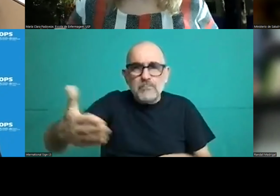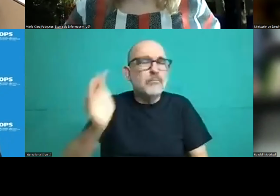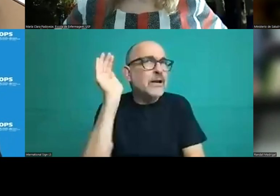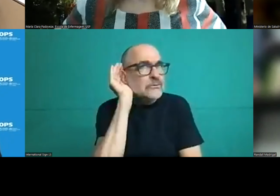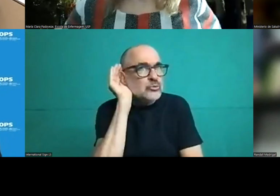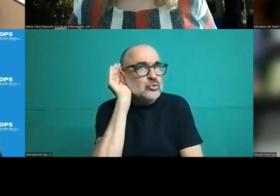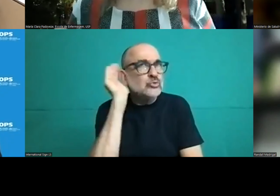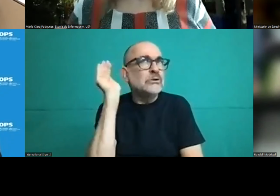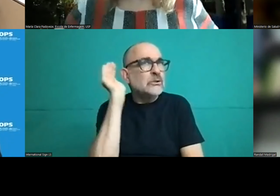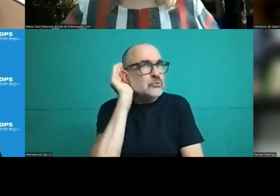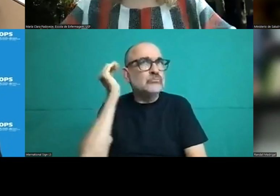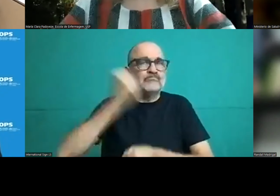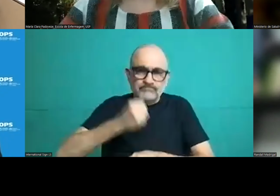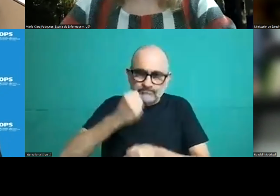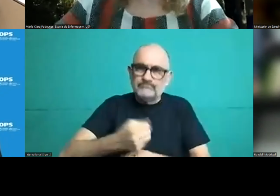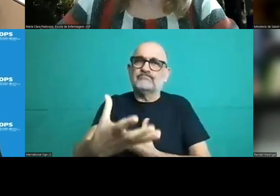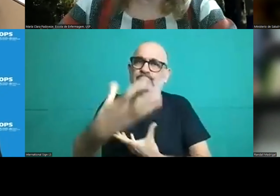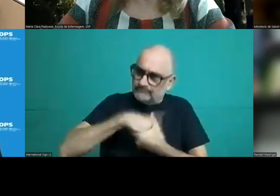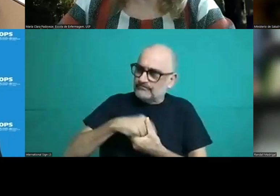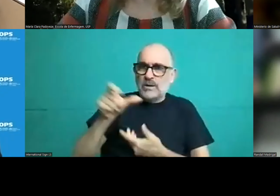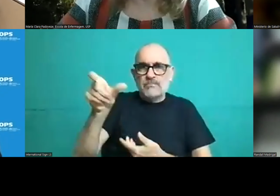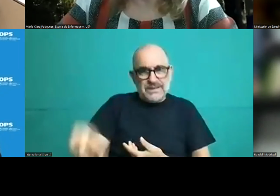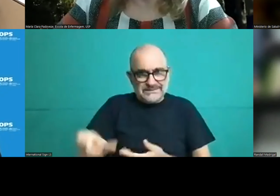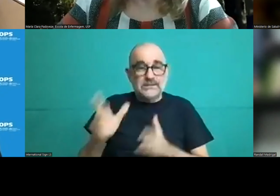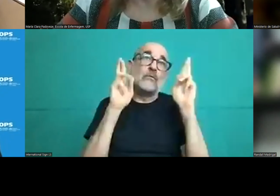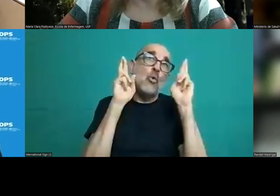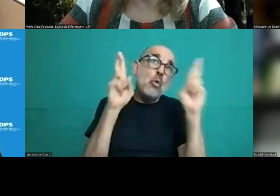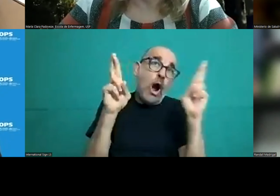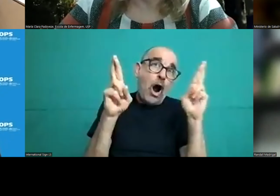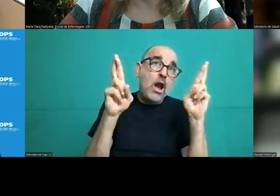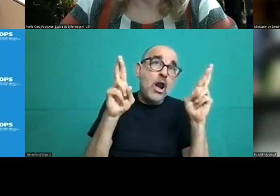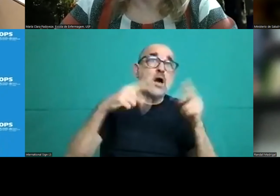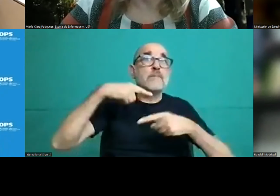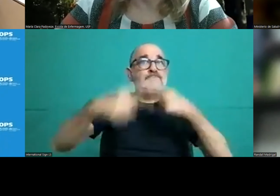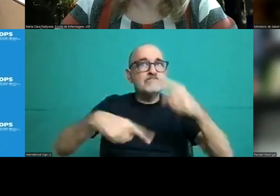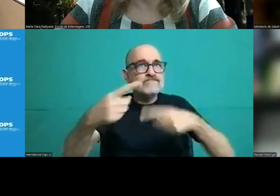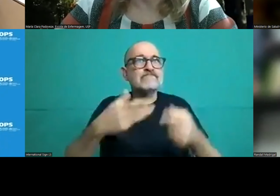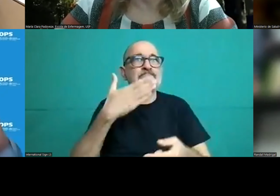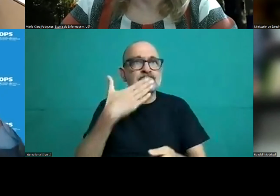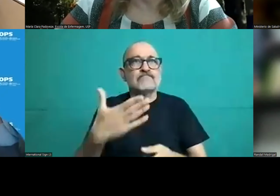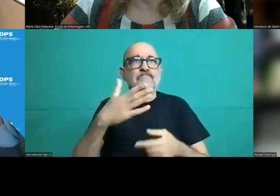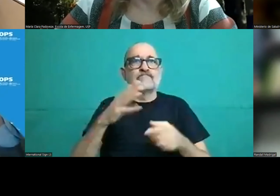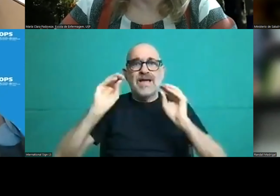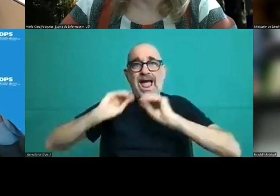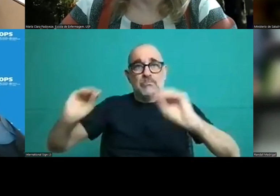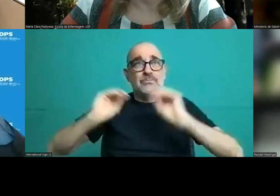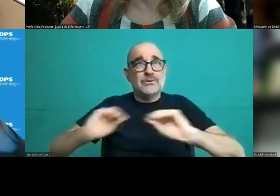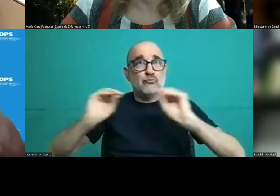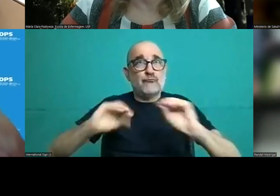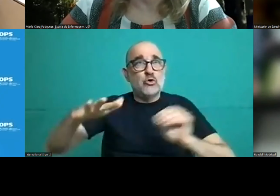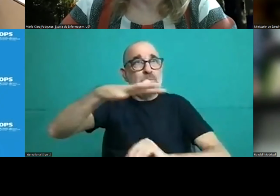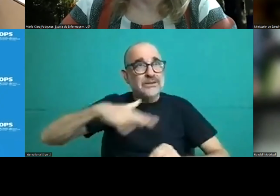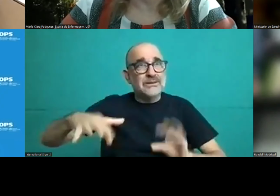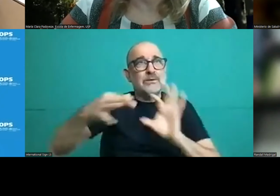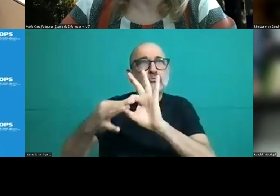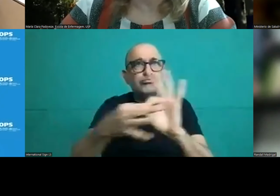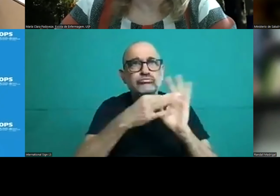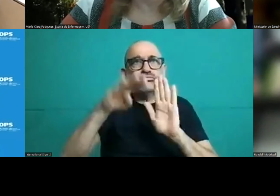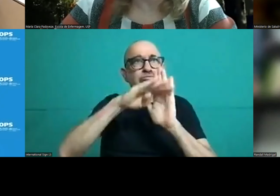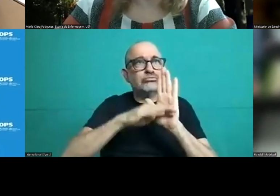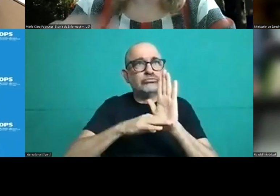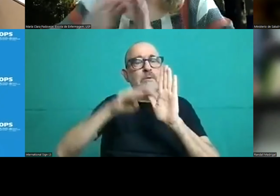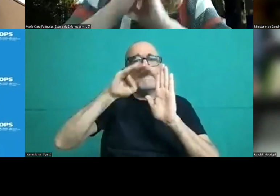esta disciplina de la seguridad del paciente y tengamos pues cada vez más médicos, más